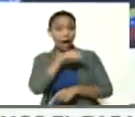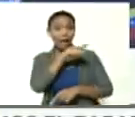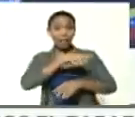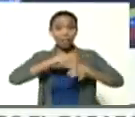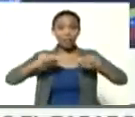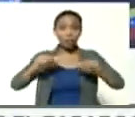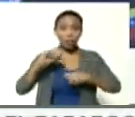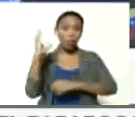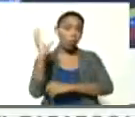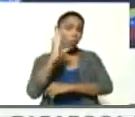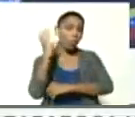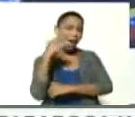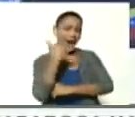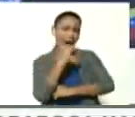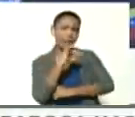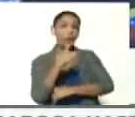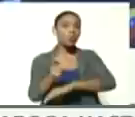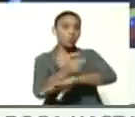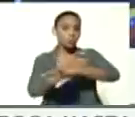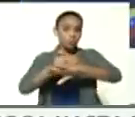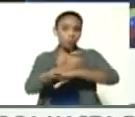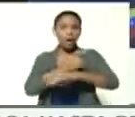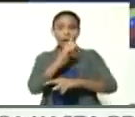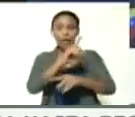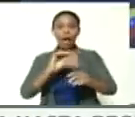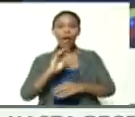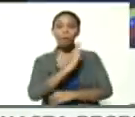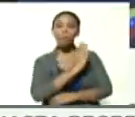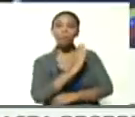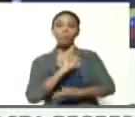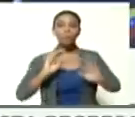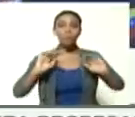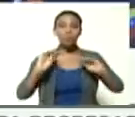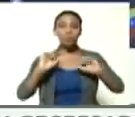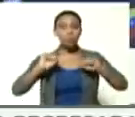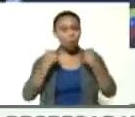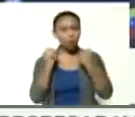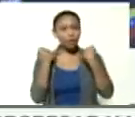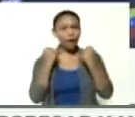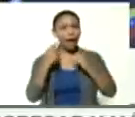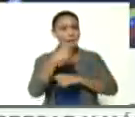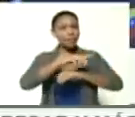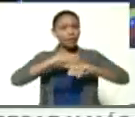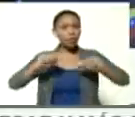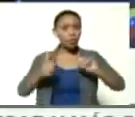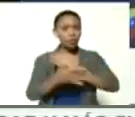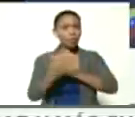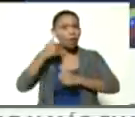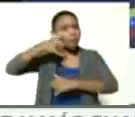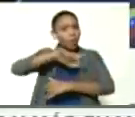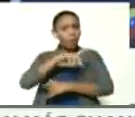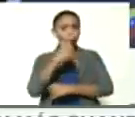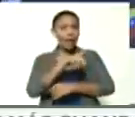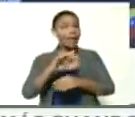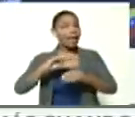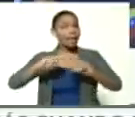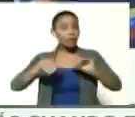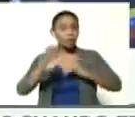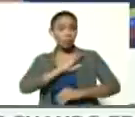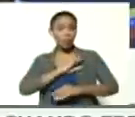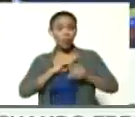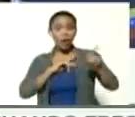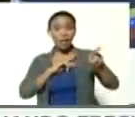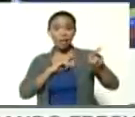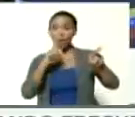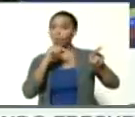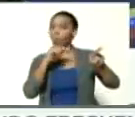territorio en Colombia y hay un gobierno en Bogotá, pero el territorio y la población en ese territorio no